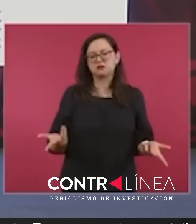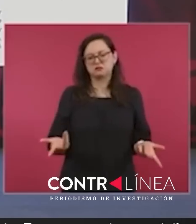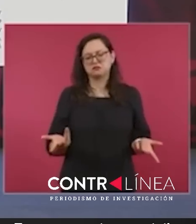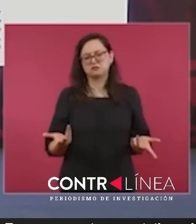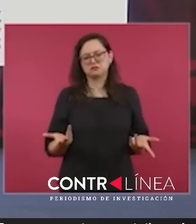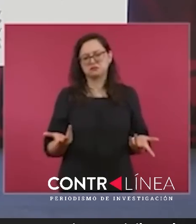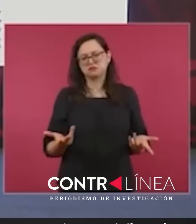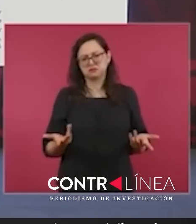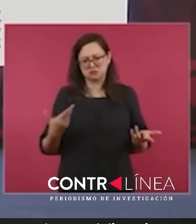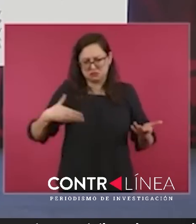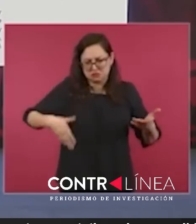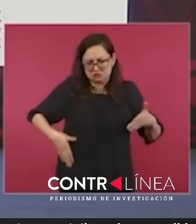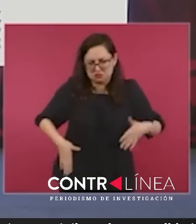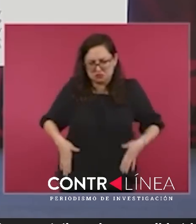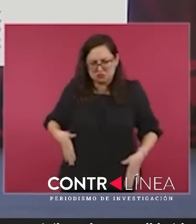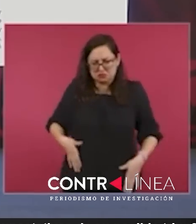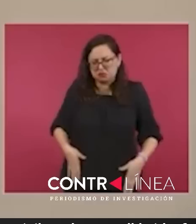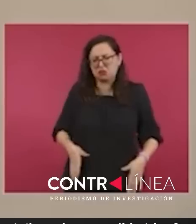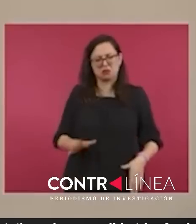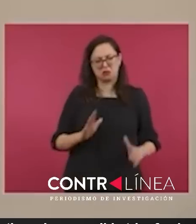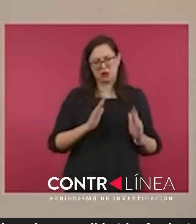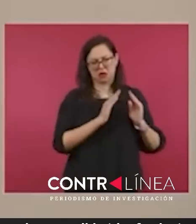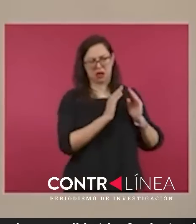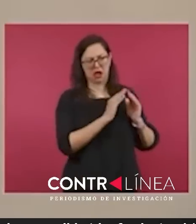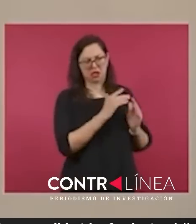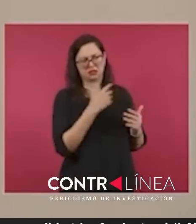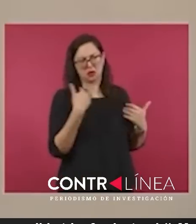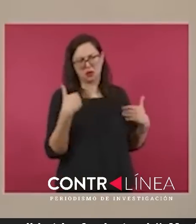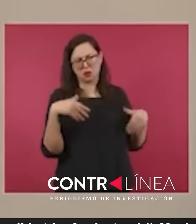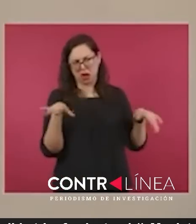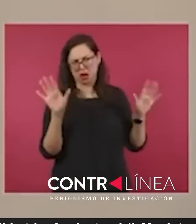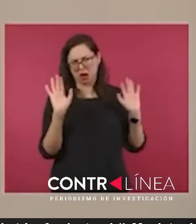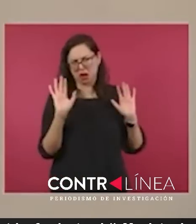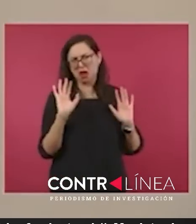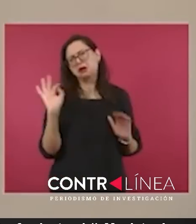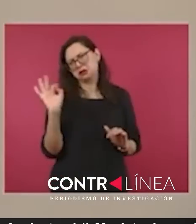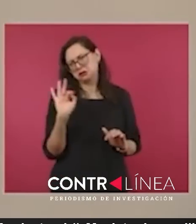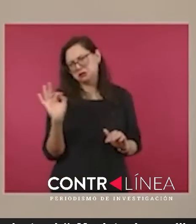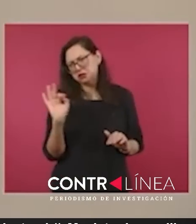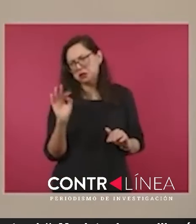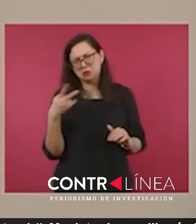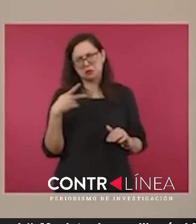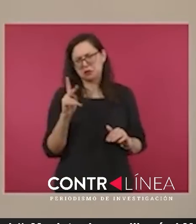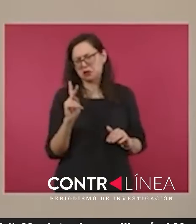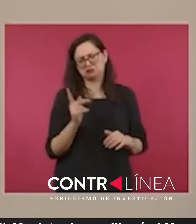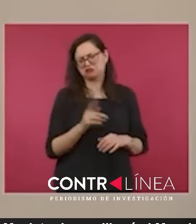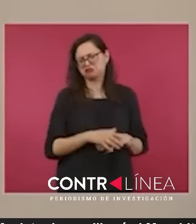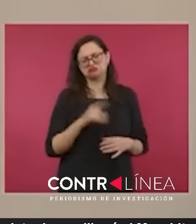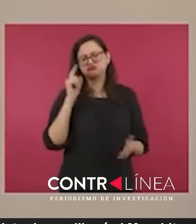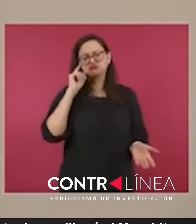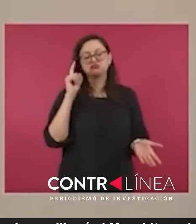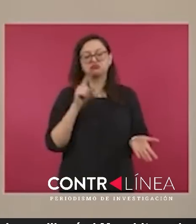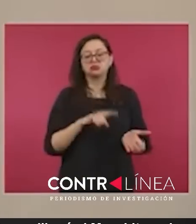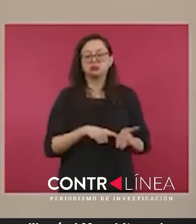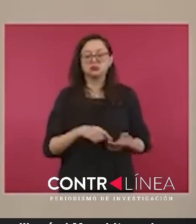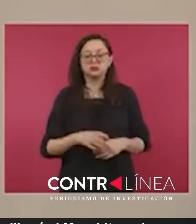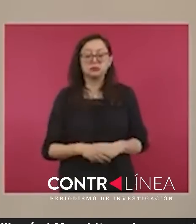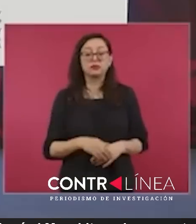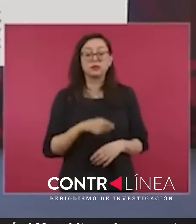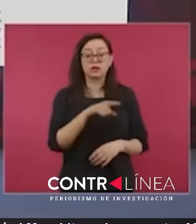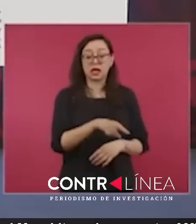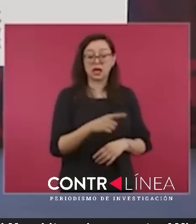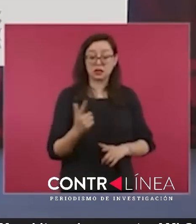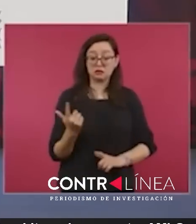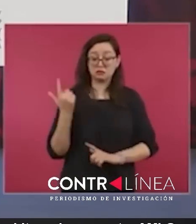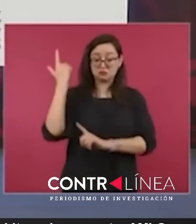su cuerpo. Otro argumento es que estimó que Abraham N. no estaba en condiciones de cargar una arma larga por